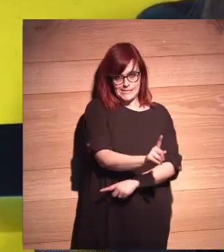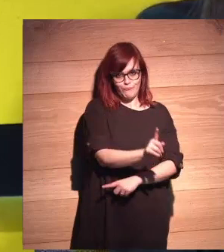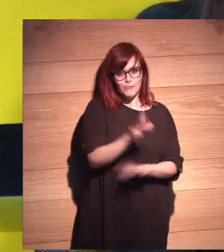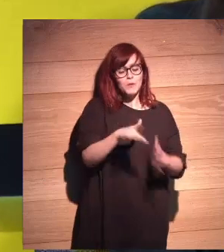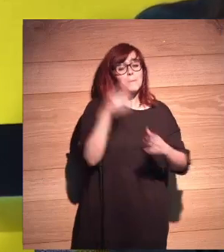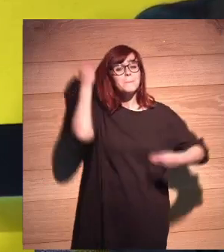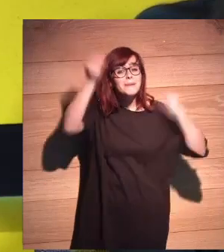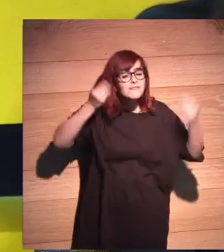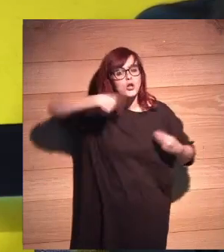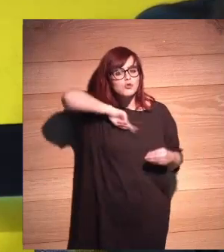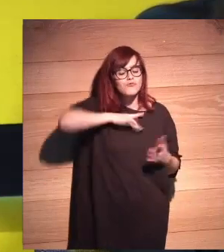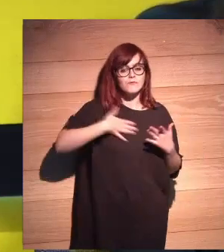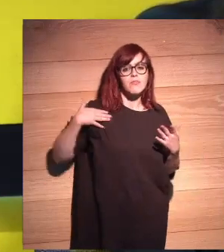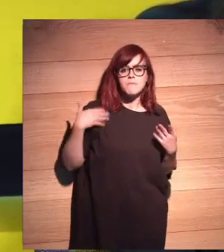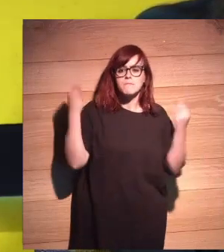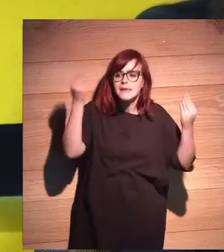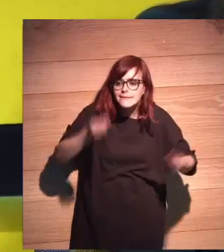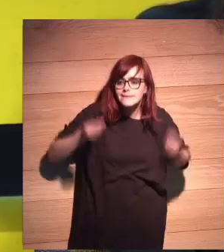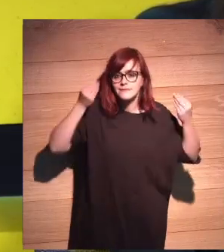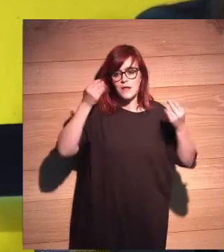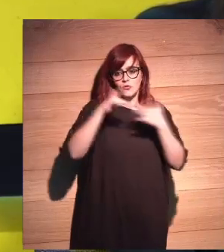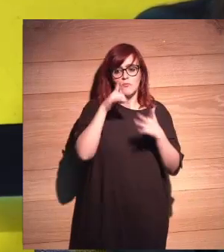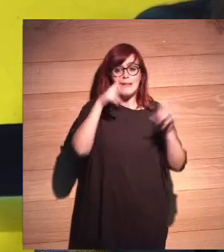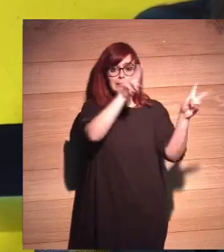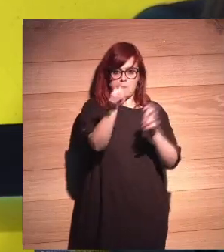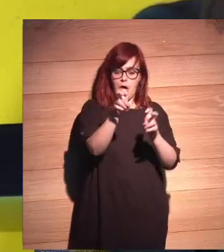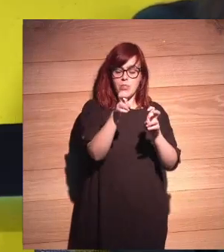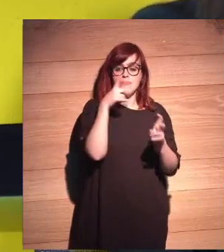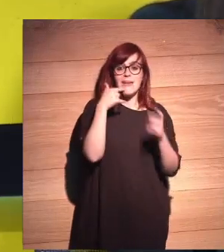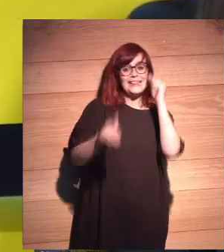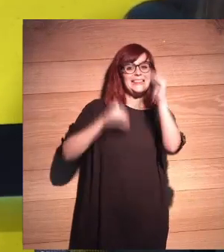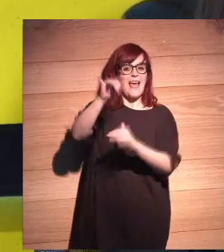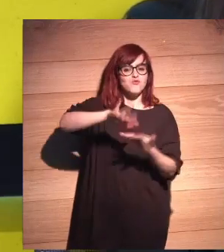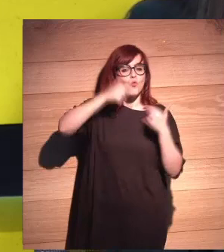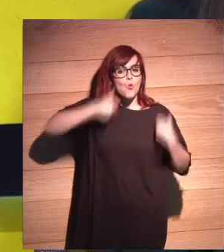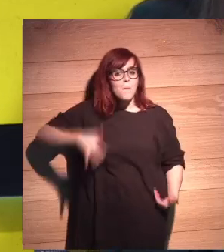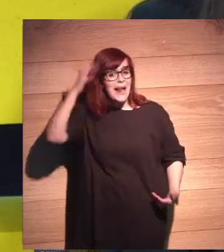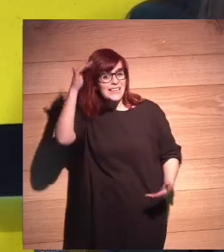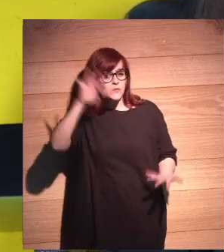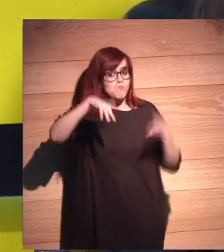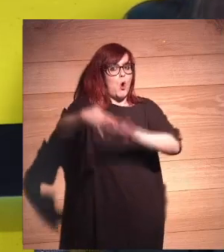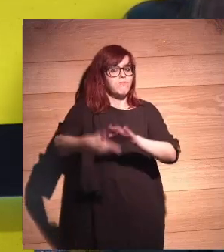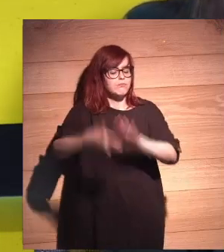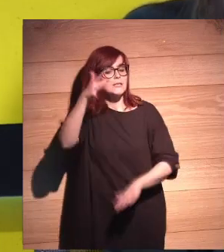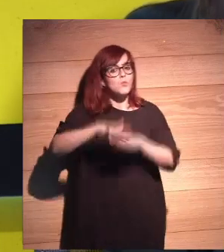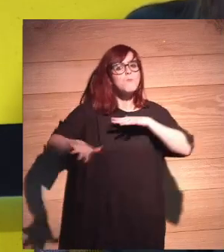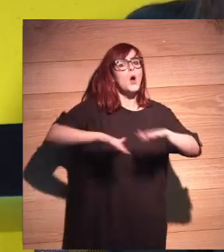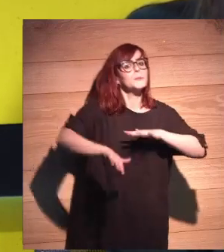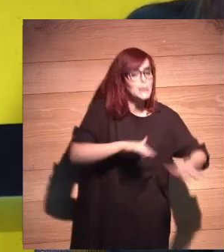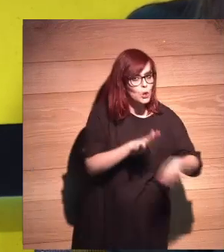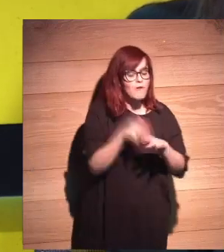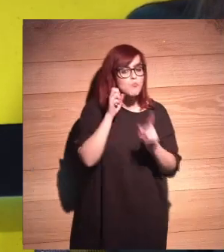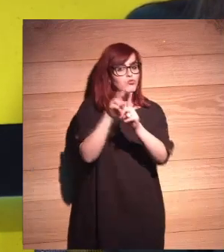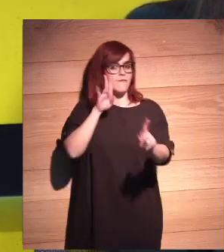que tenemos que estar muy alertas sobre este tema del transhumanismo, porque en definitiva es una ideología. Es un movimiento, es